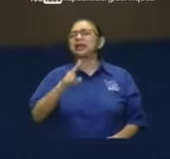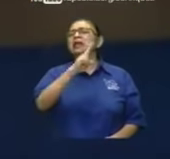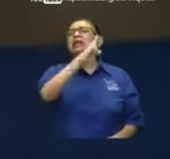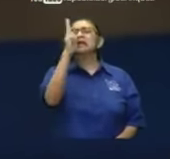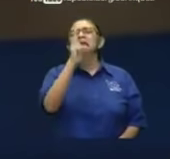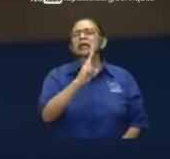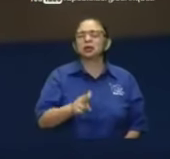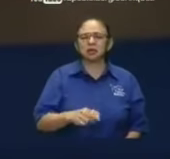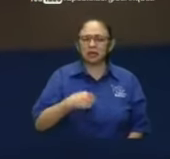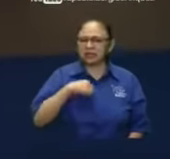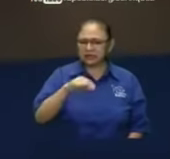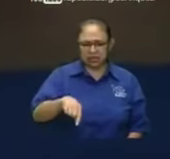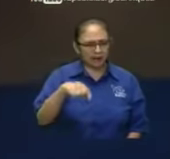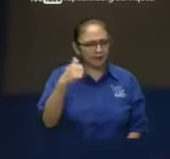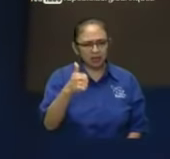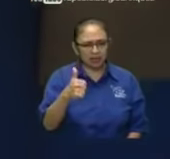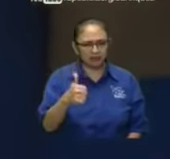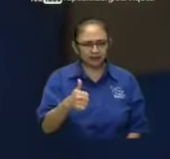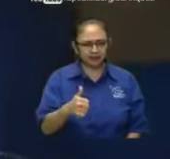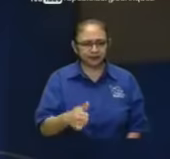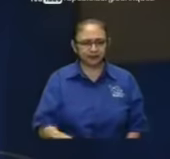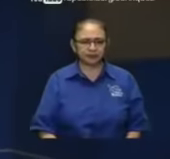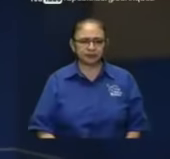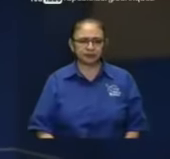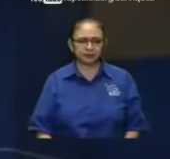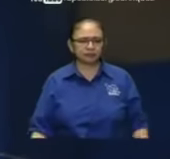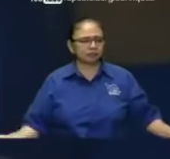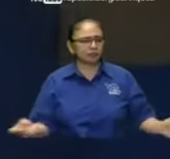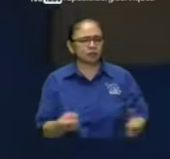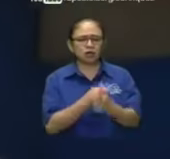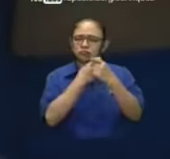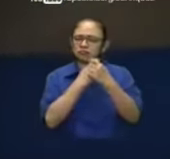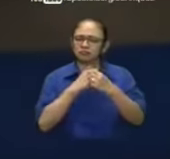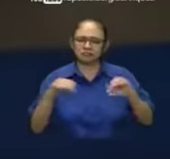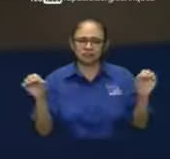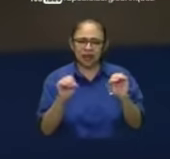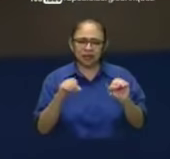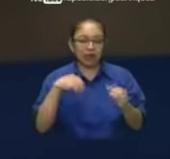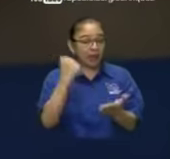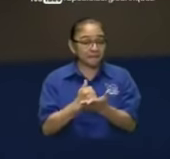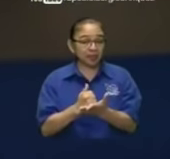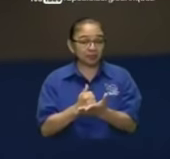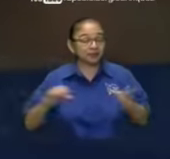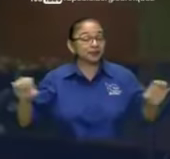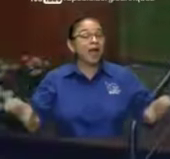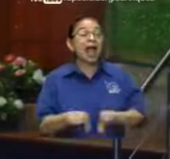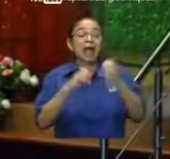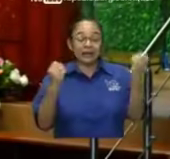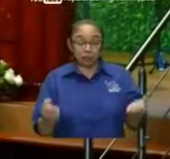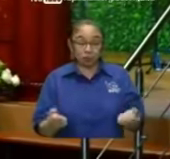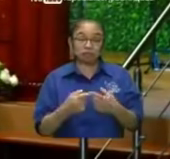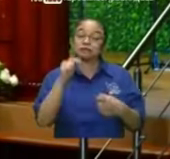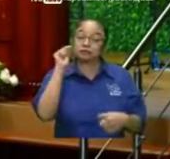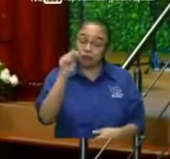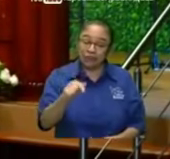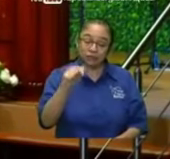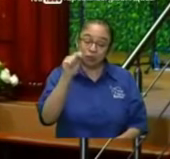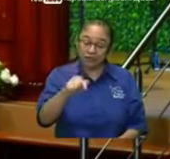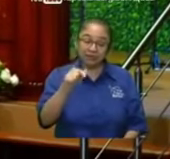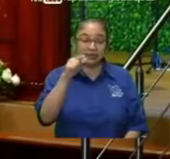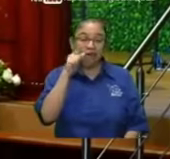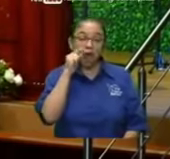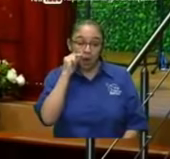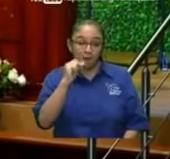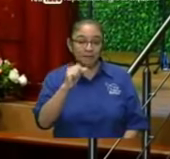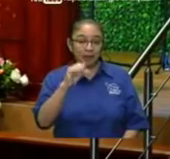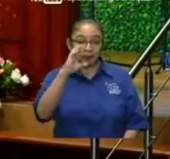conformes con nada. Que nunca están conformes con nada. Amén. Y entonces por eso este hombre, Caleb, tenía un